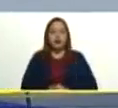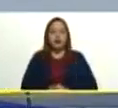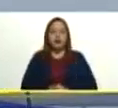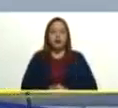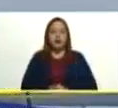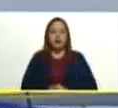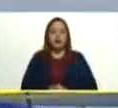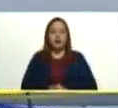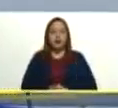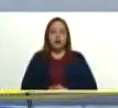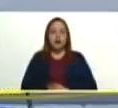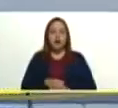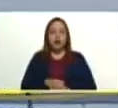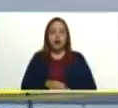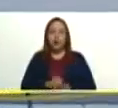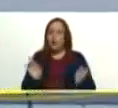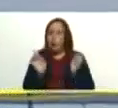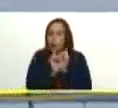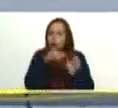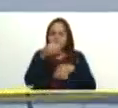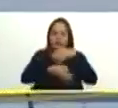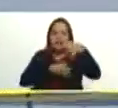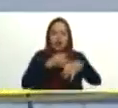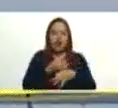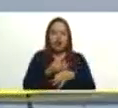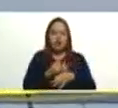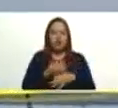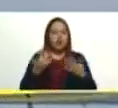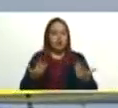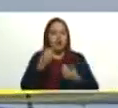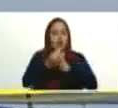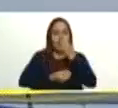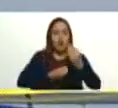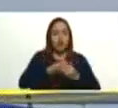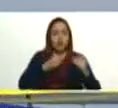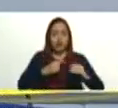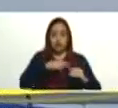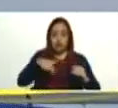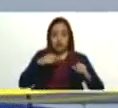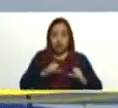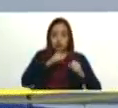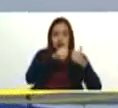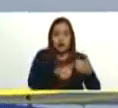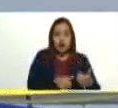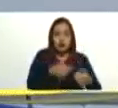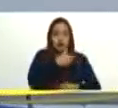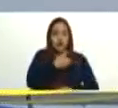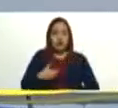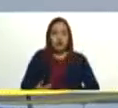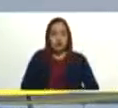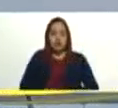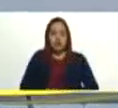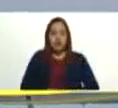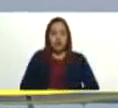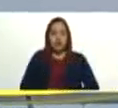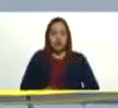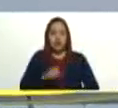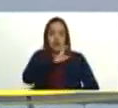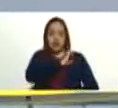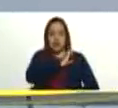Un poco para explicar lo que hemos hecho desde que iniciamos nuestra presidencia pro tempore en